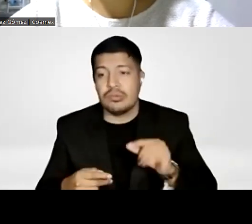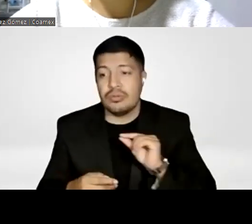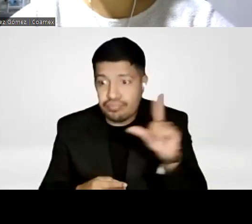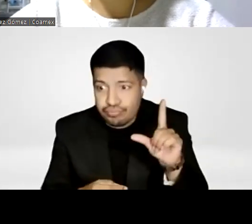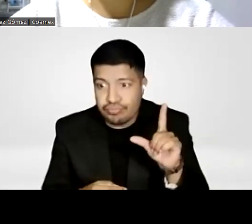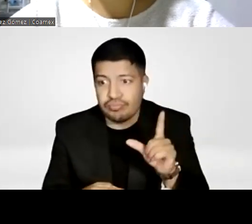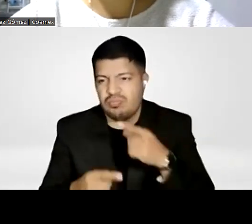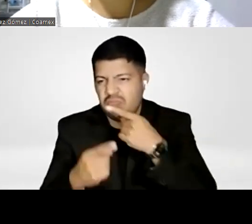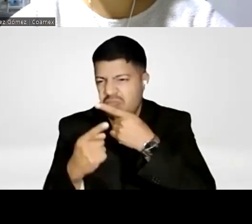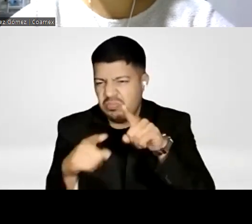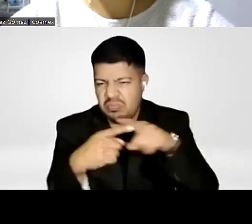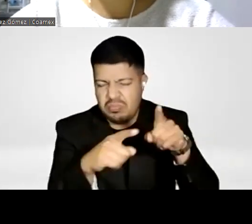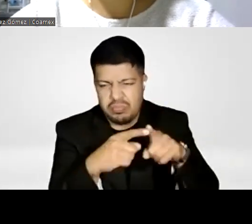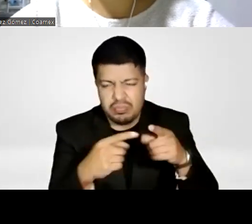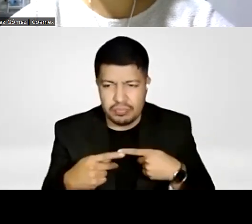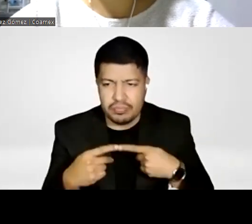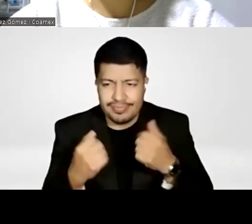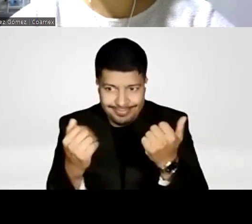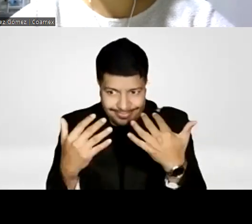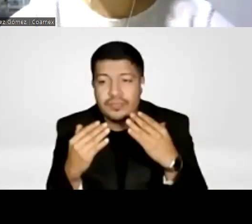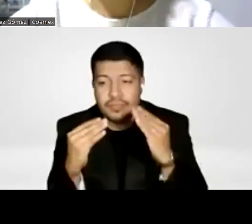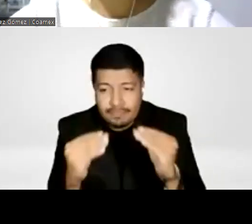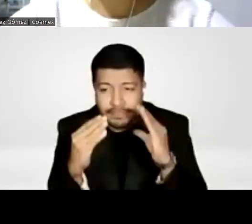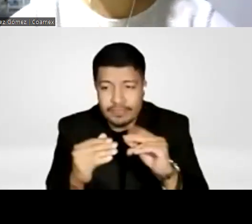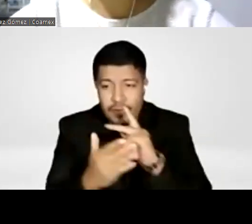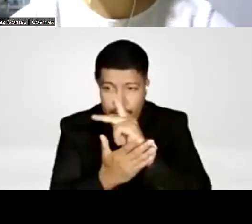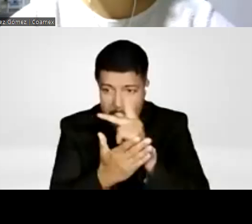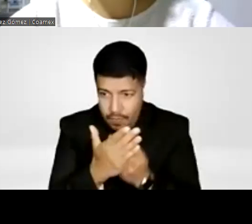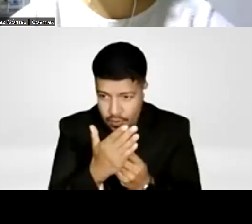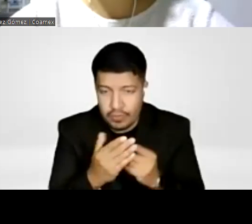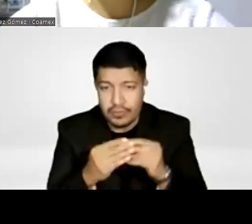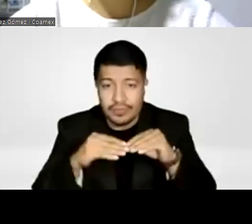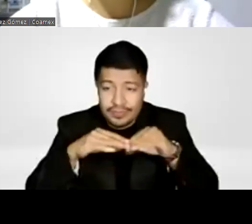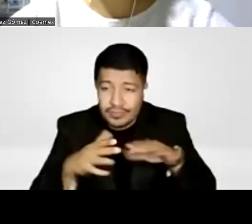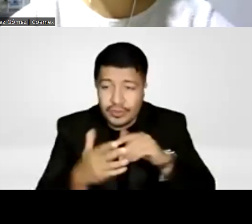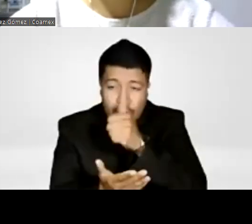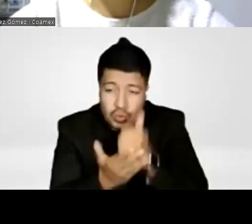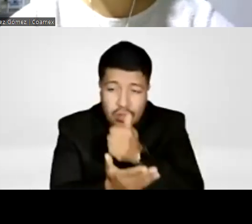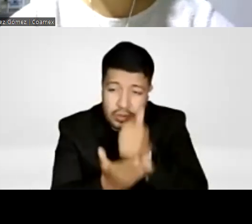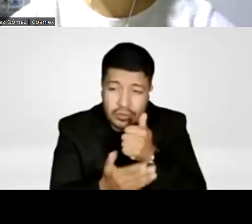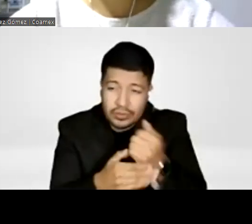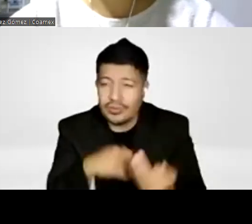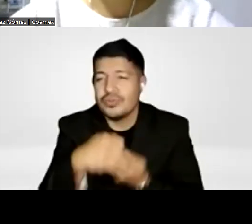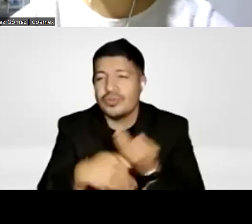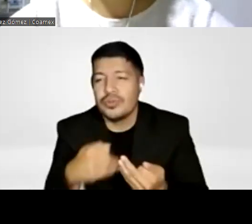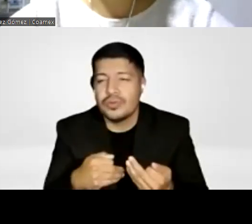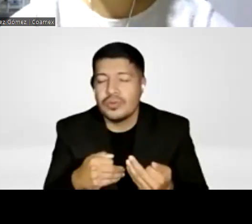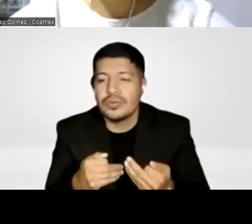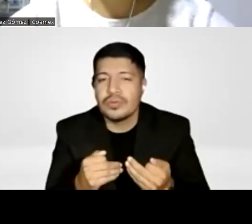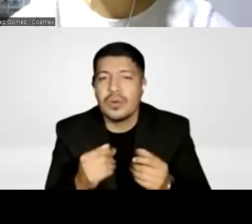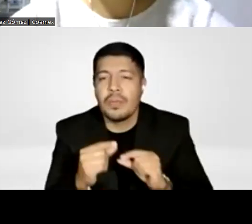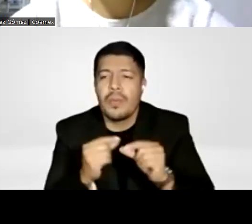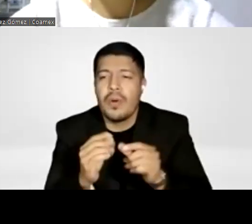los profesionistas incluso, en donde queremos a hacer llegar estos programas a todas las ciudades posibles, ¿no? Estamos en construcción